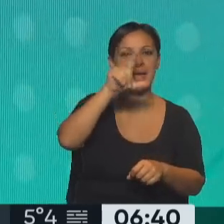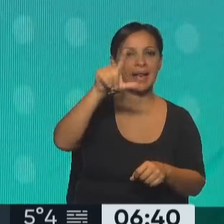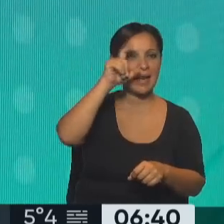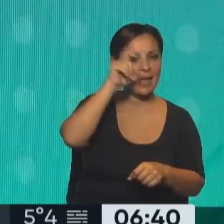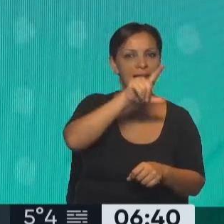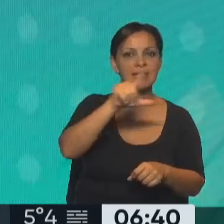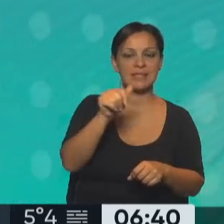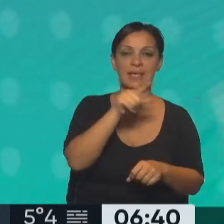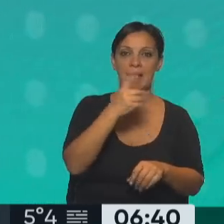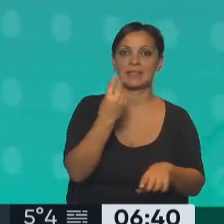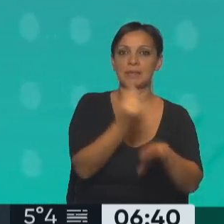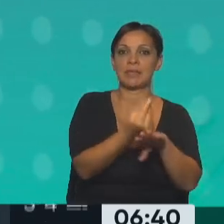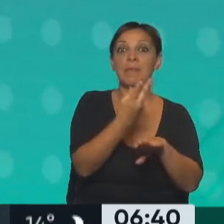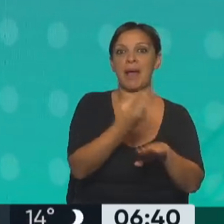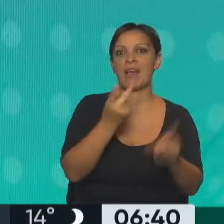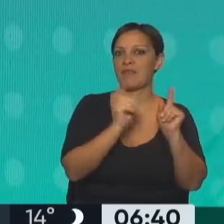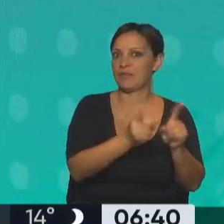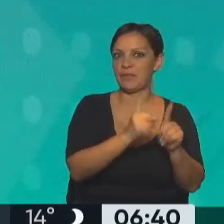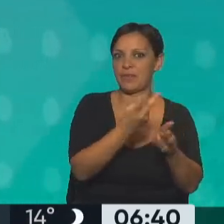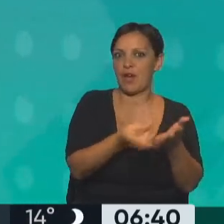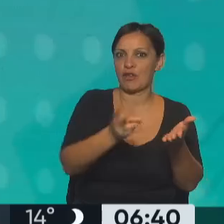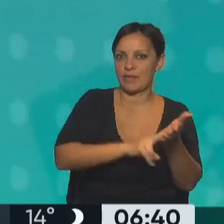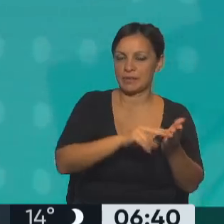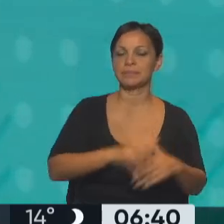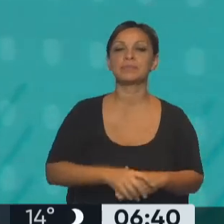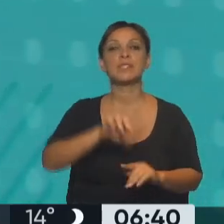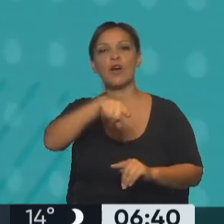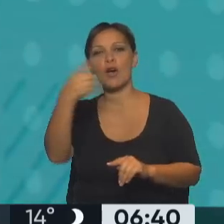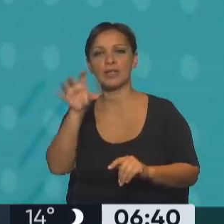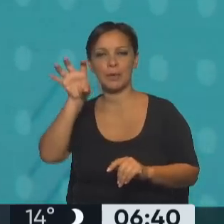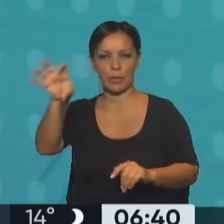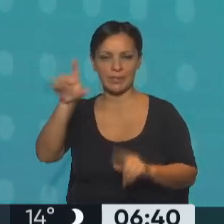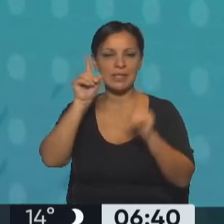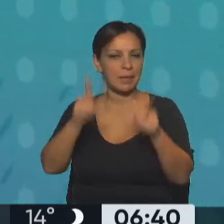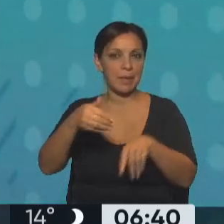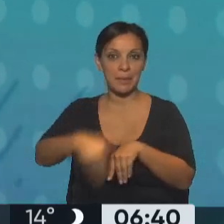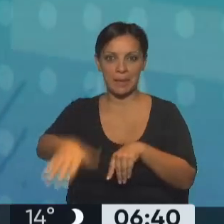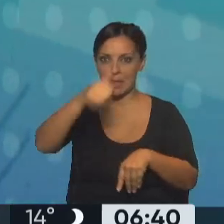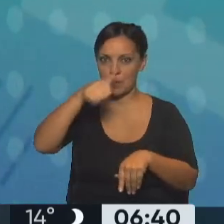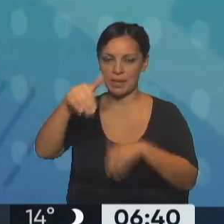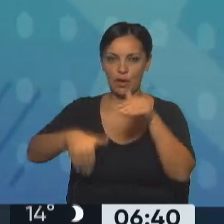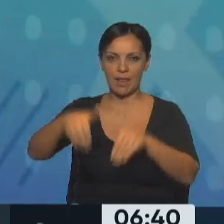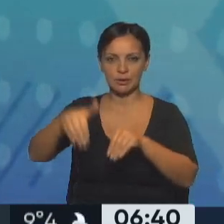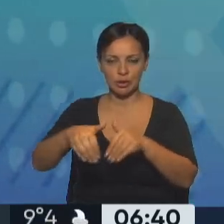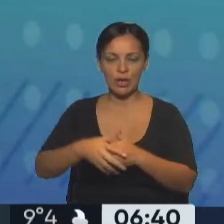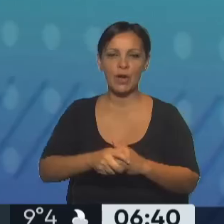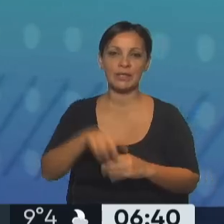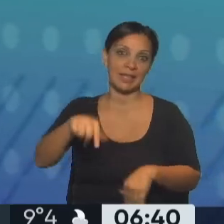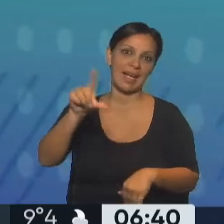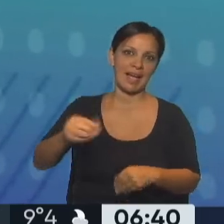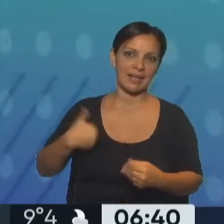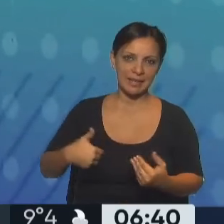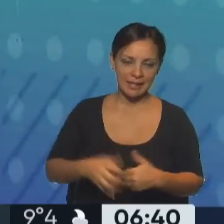presenta para la reelección. Cambiamos de provincia a otro de los distritos donde también se va a las urnas este domingo aquí en la